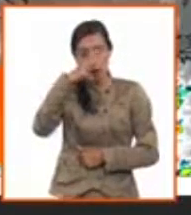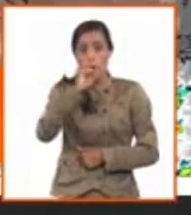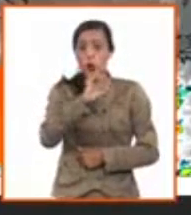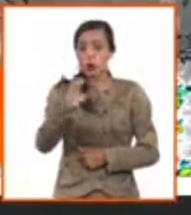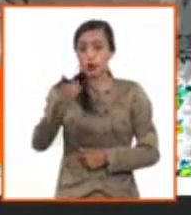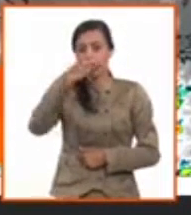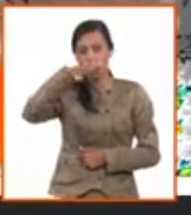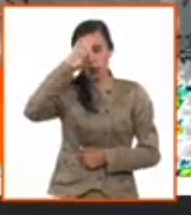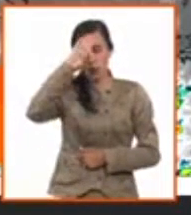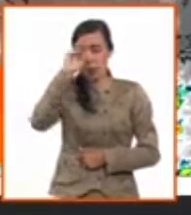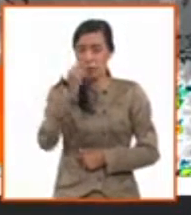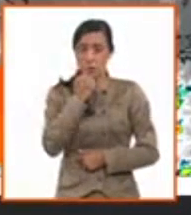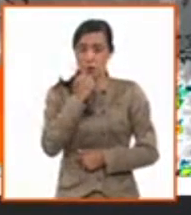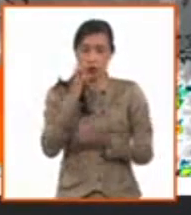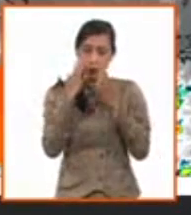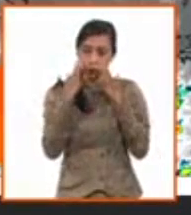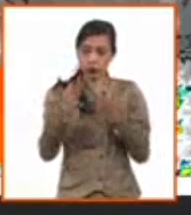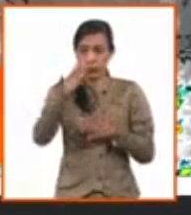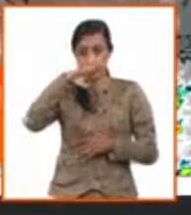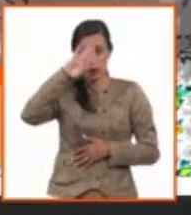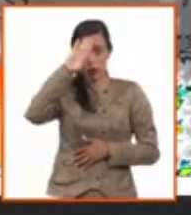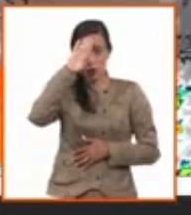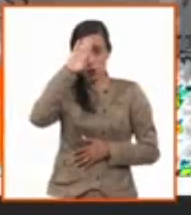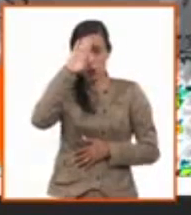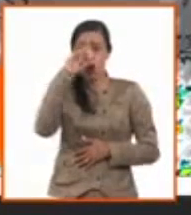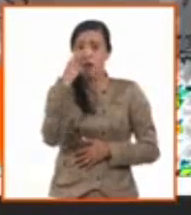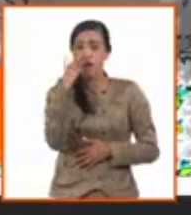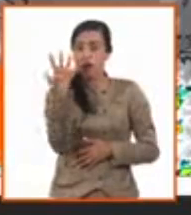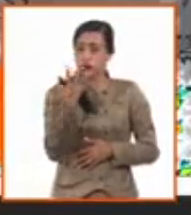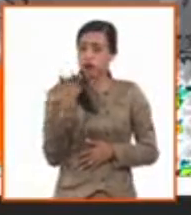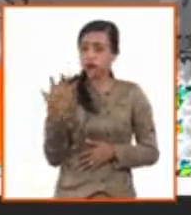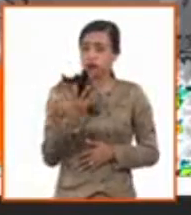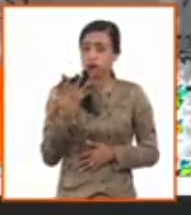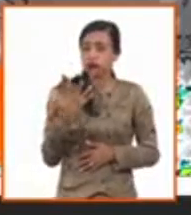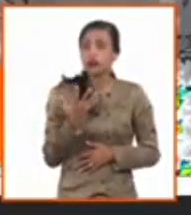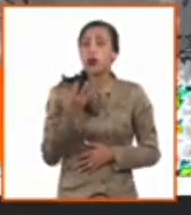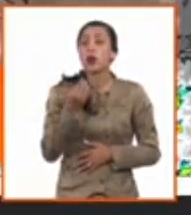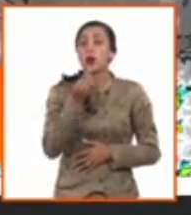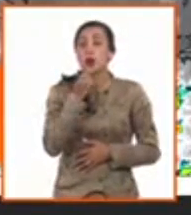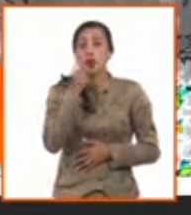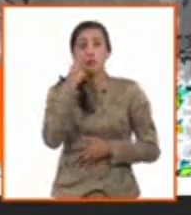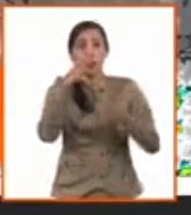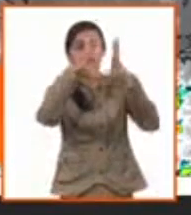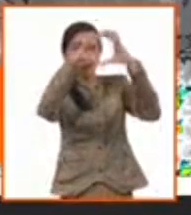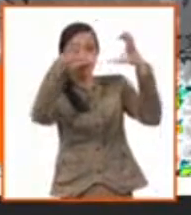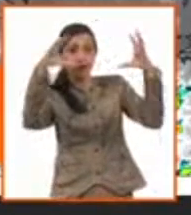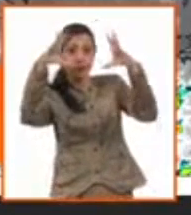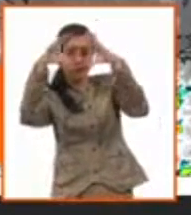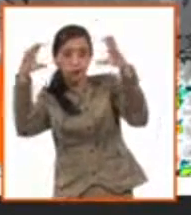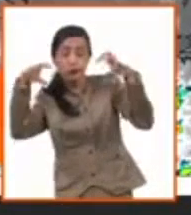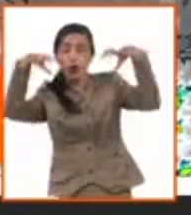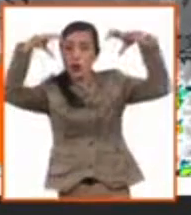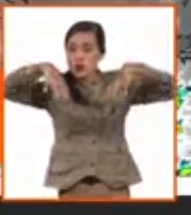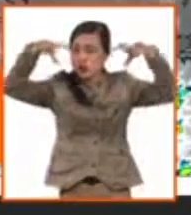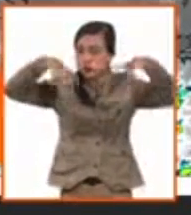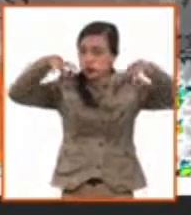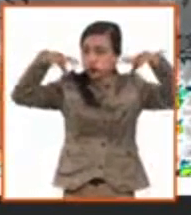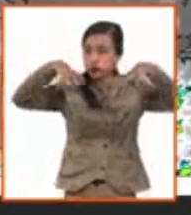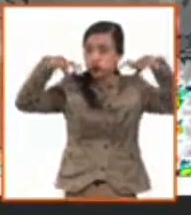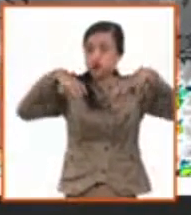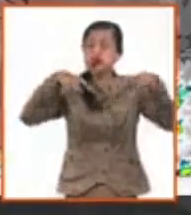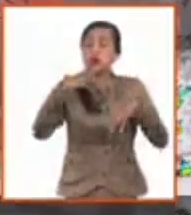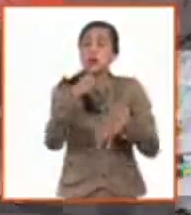lo más significativo para cuba independientemente de su desarrollo serán las extensas áreas de nublados con lluvias fuertes e intensas